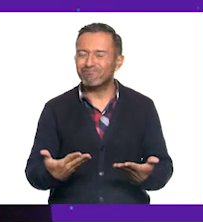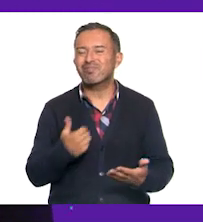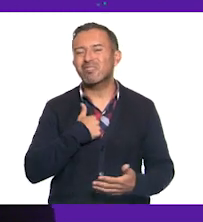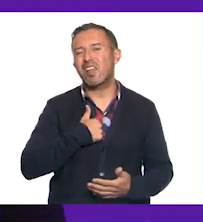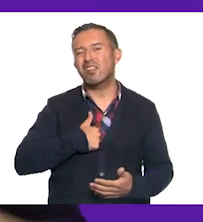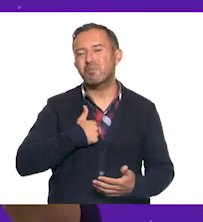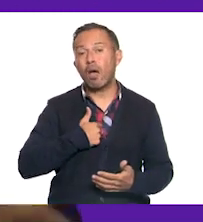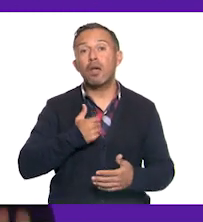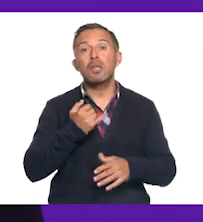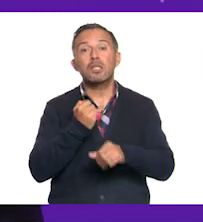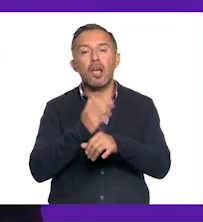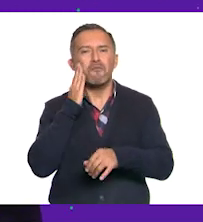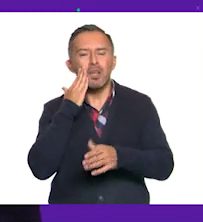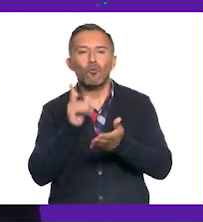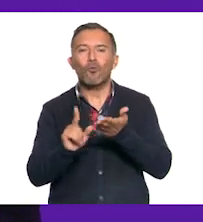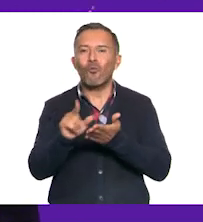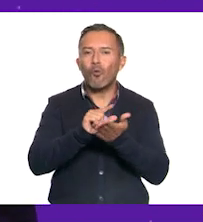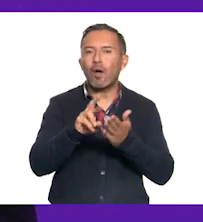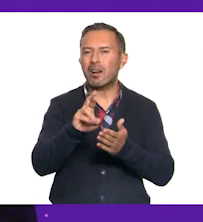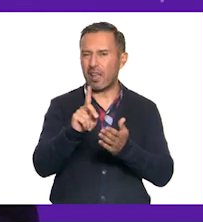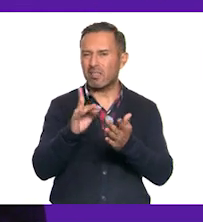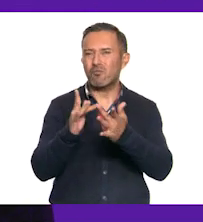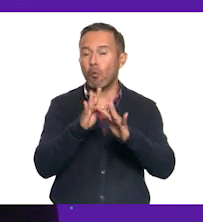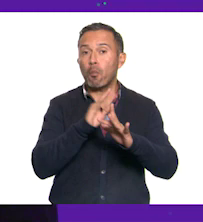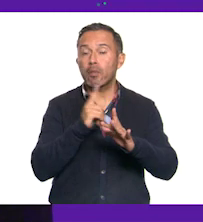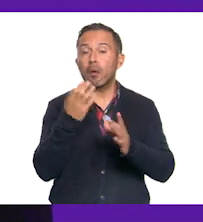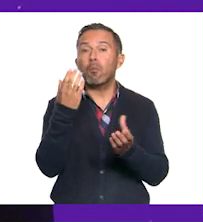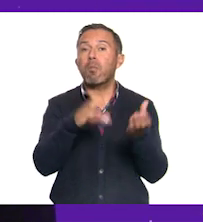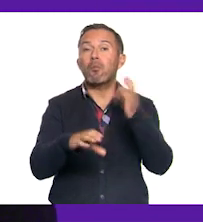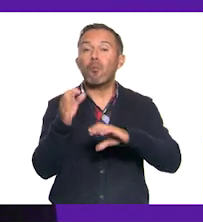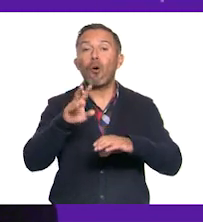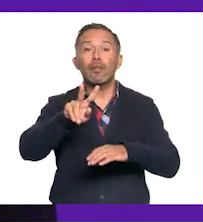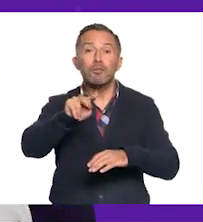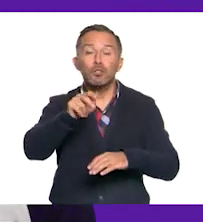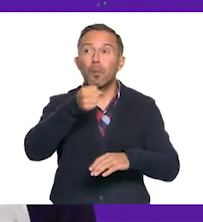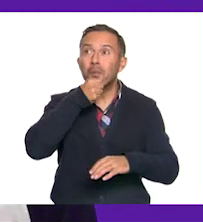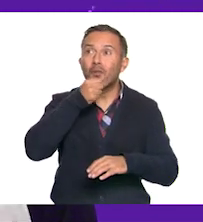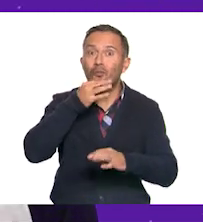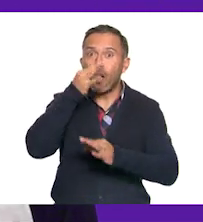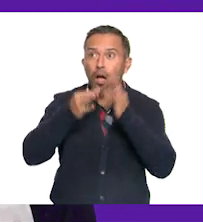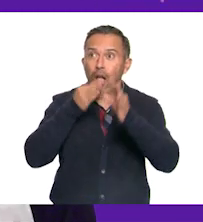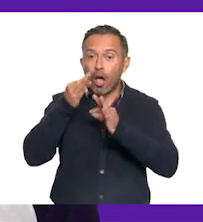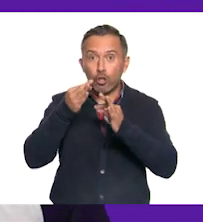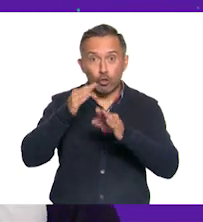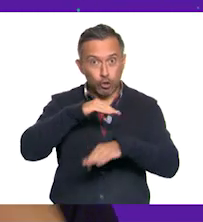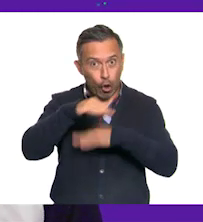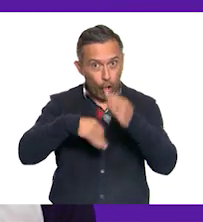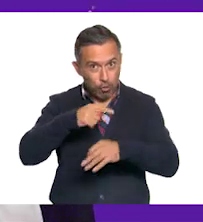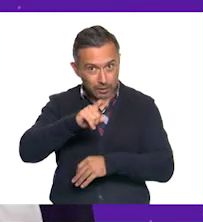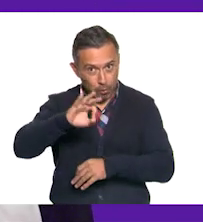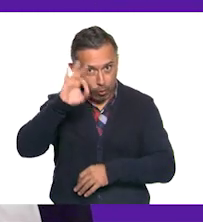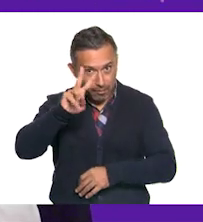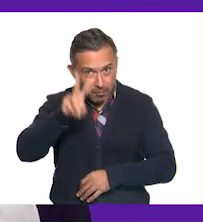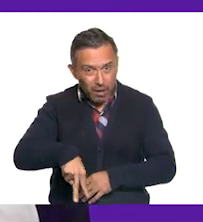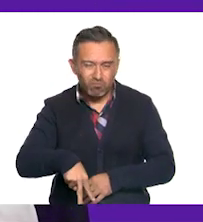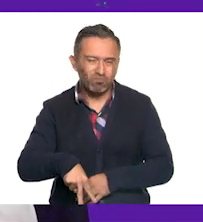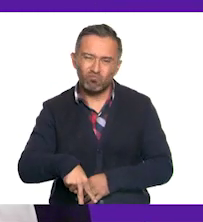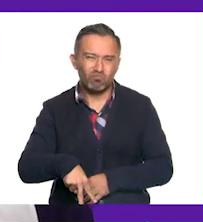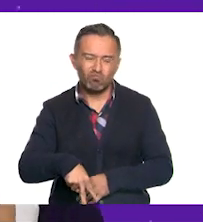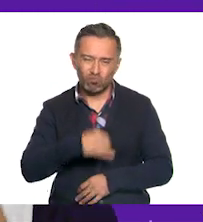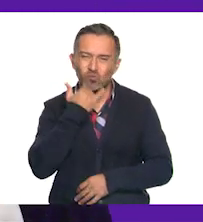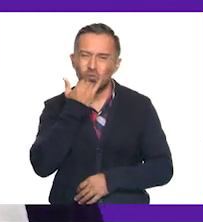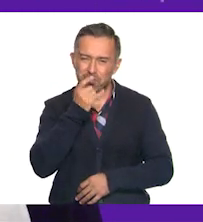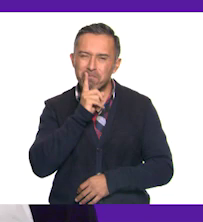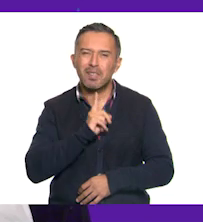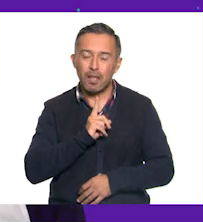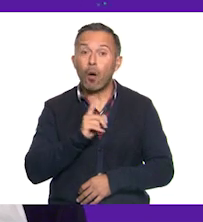en las redes o lo que se dice en los medios de comunicación es verdadero. Por lo tanto, cuando navegamos por el ciberespacio,